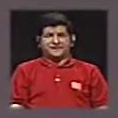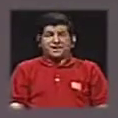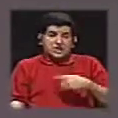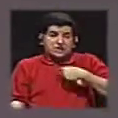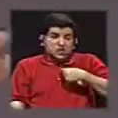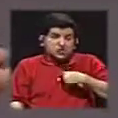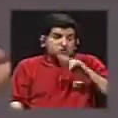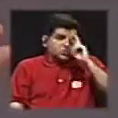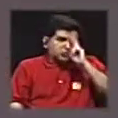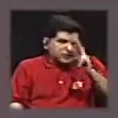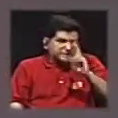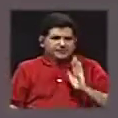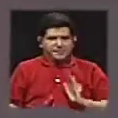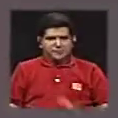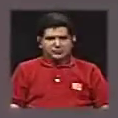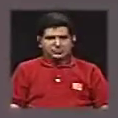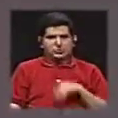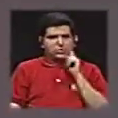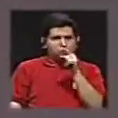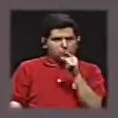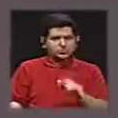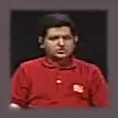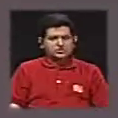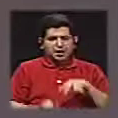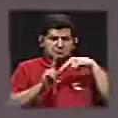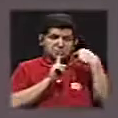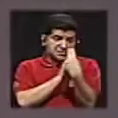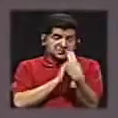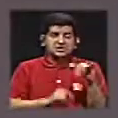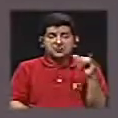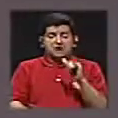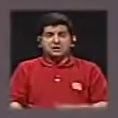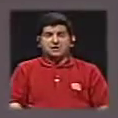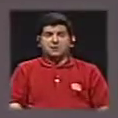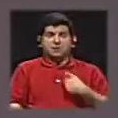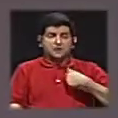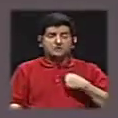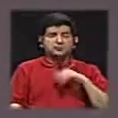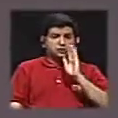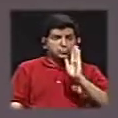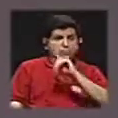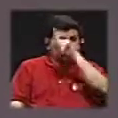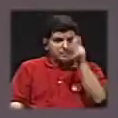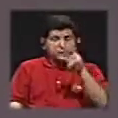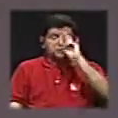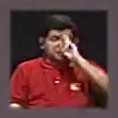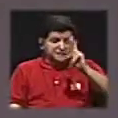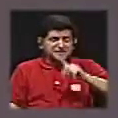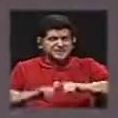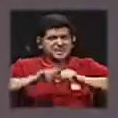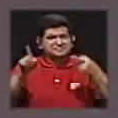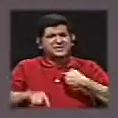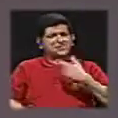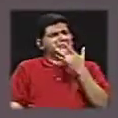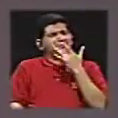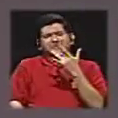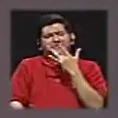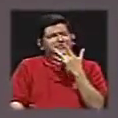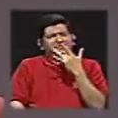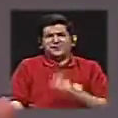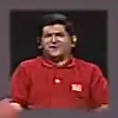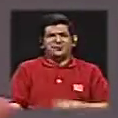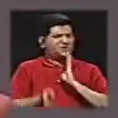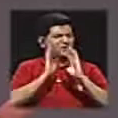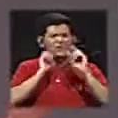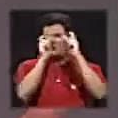Yo respeto su punto de vista, respeto su inquietud, pero yo preferiría no